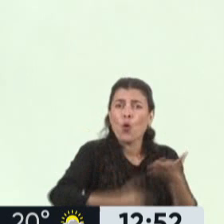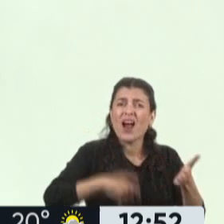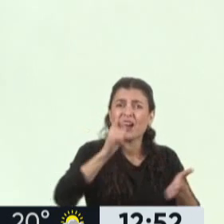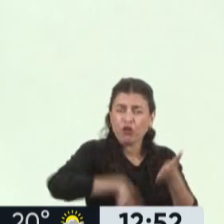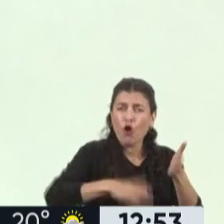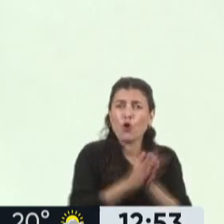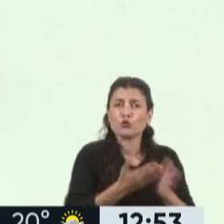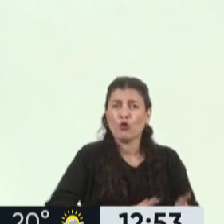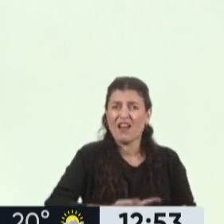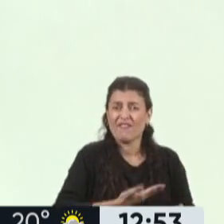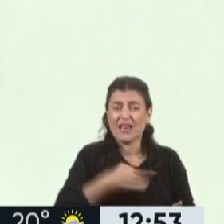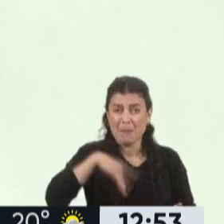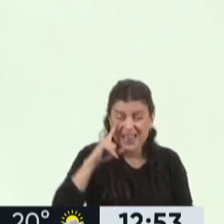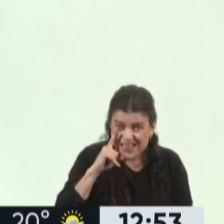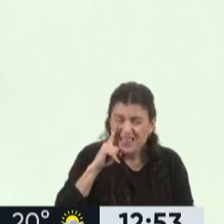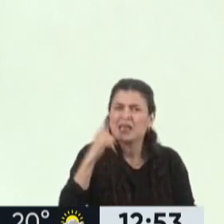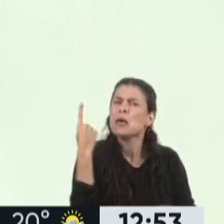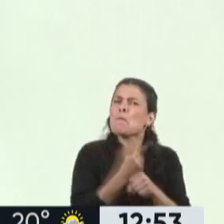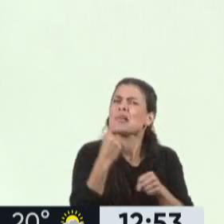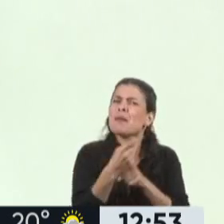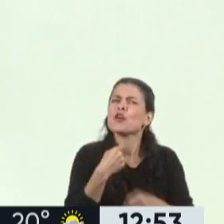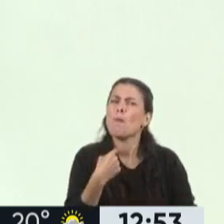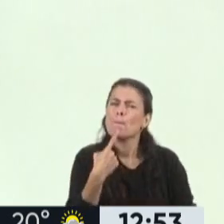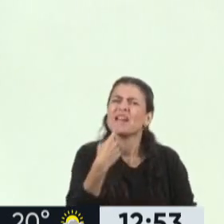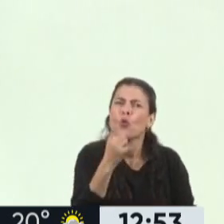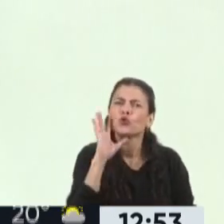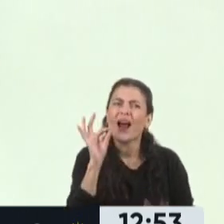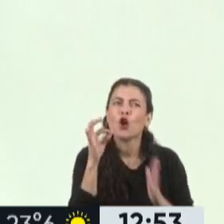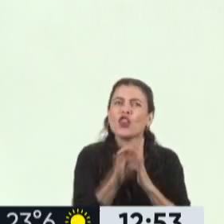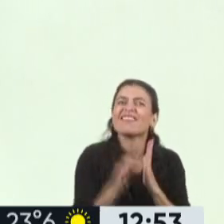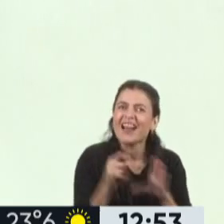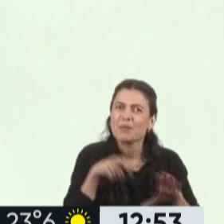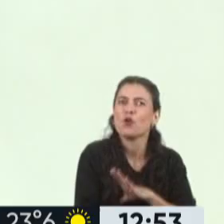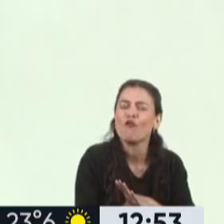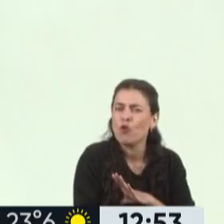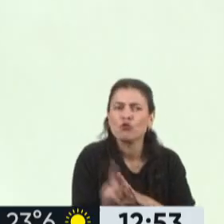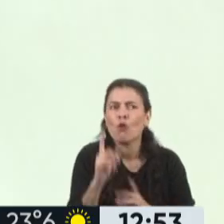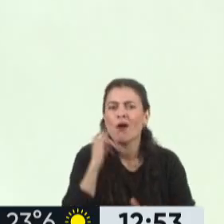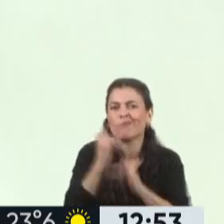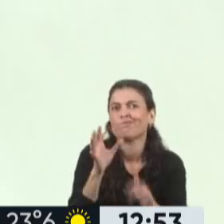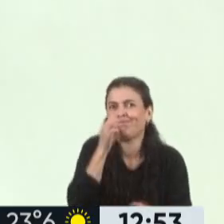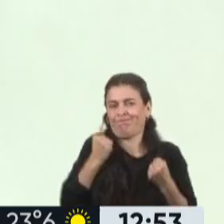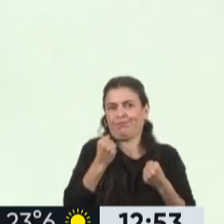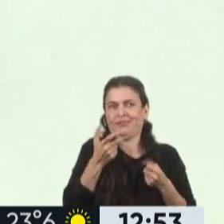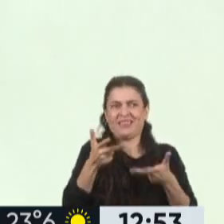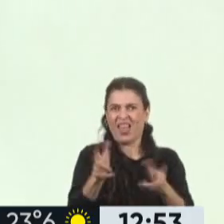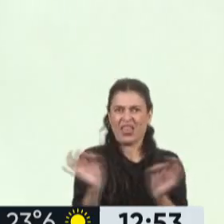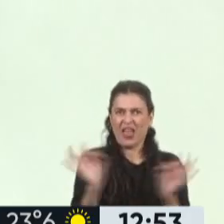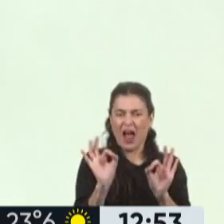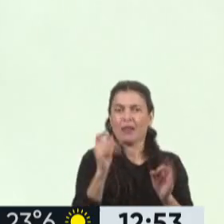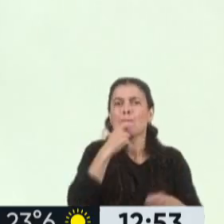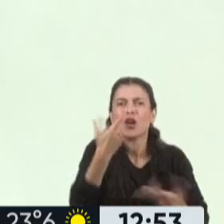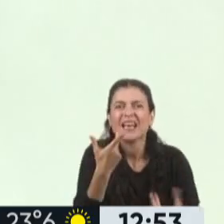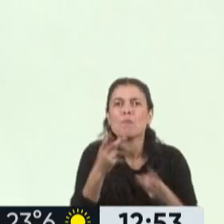Monetario Internacional. En principio, si podrías brindar algún detalle adicional, porque es poco lo que se conoce hasta ahora, empezando por el monto